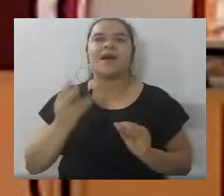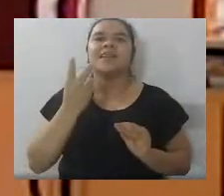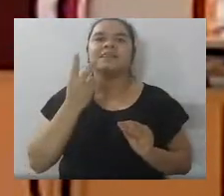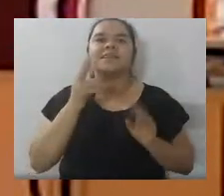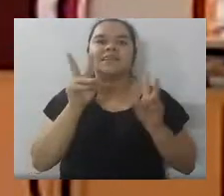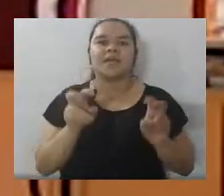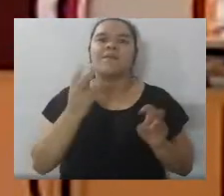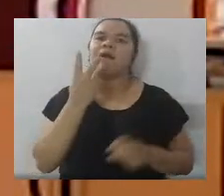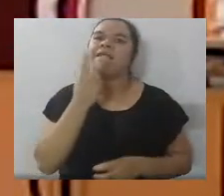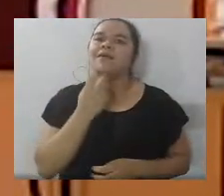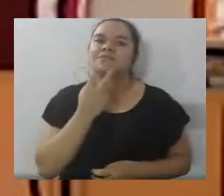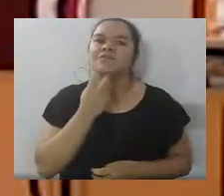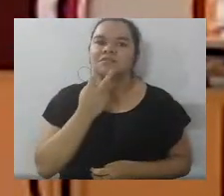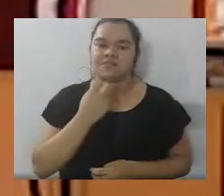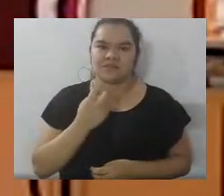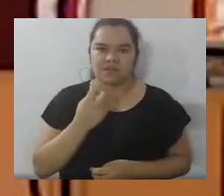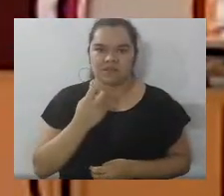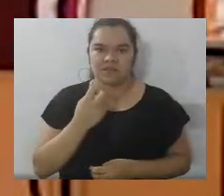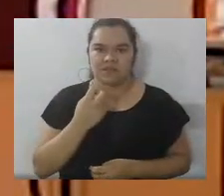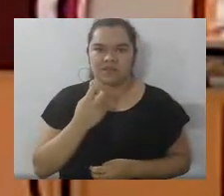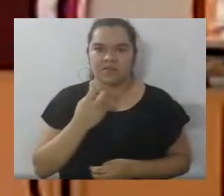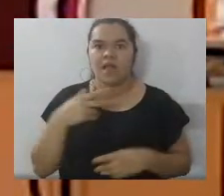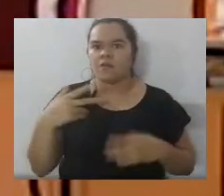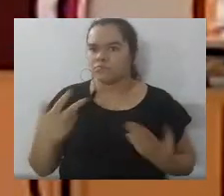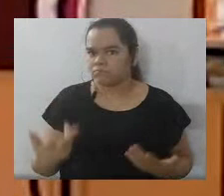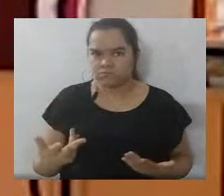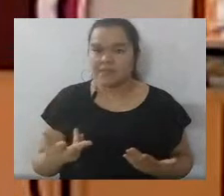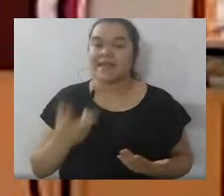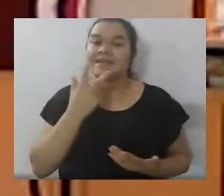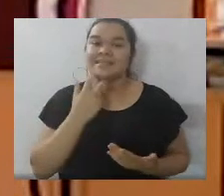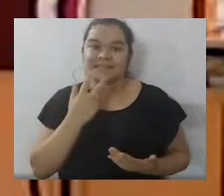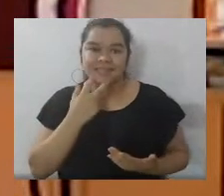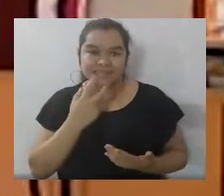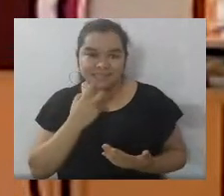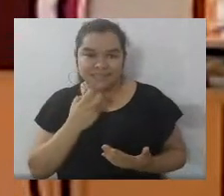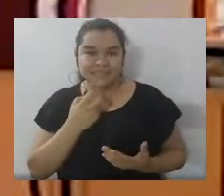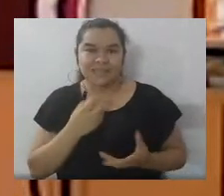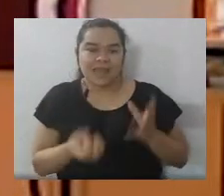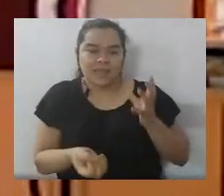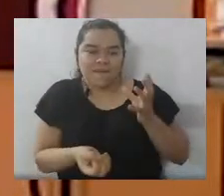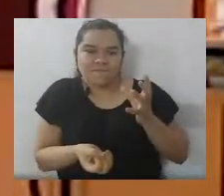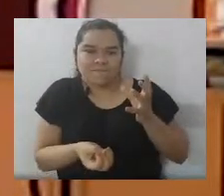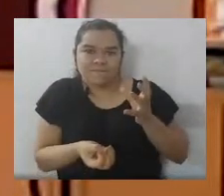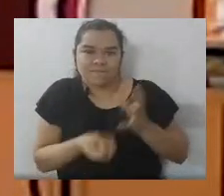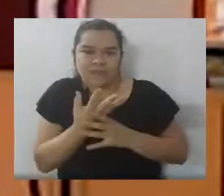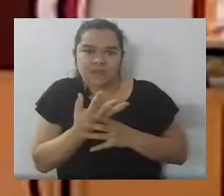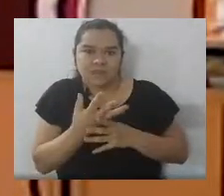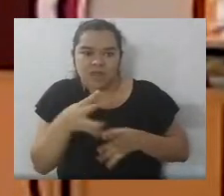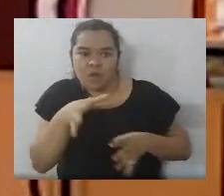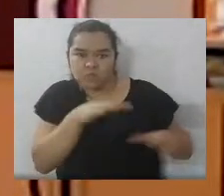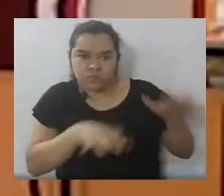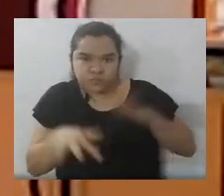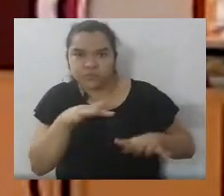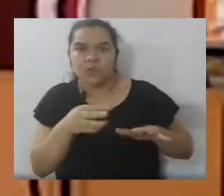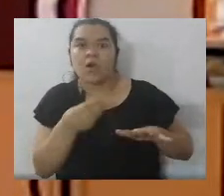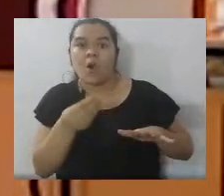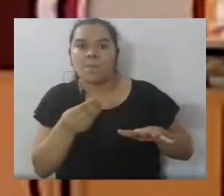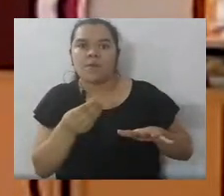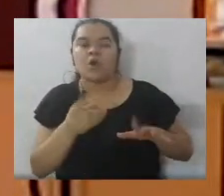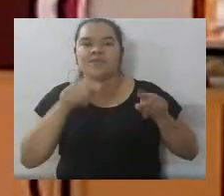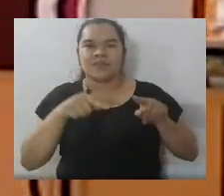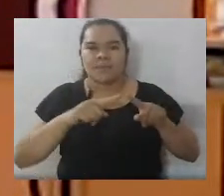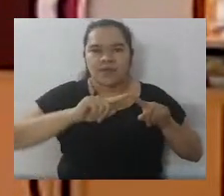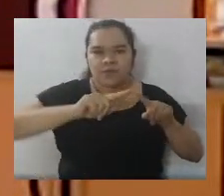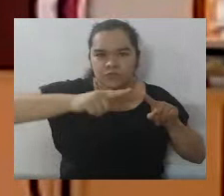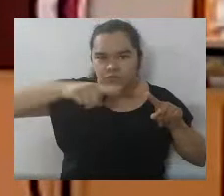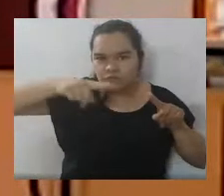eléctrica. Desde aquella parte que es hacia la generación de la energía eléctrica, como también su transmisión y